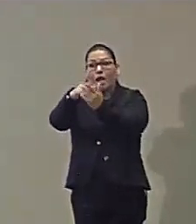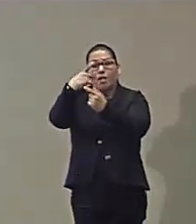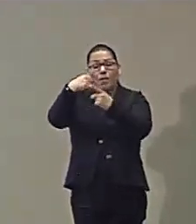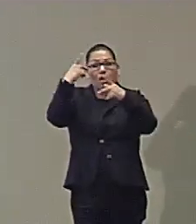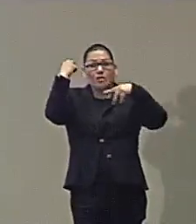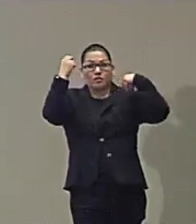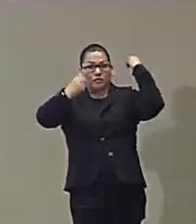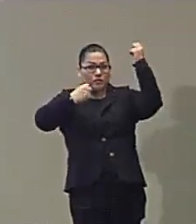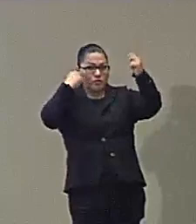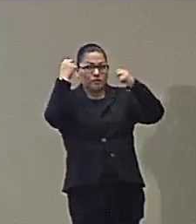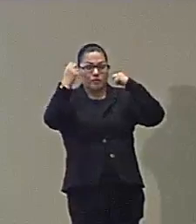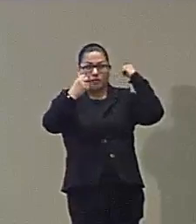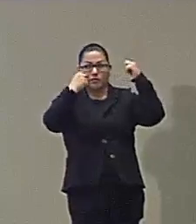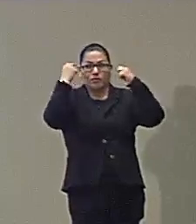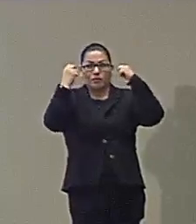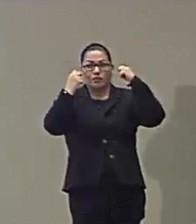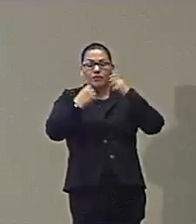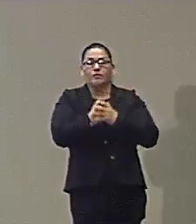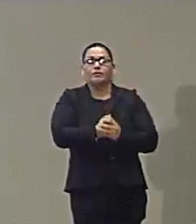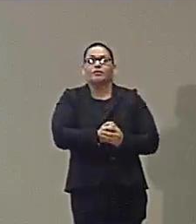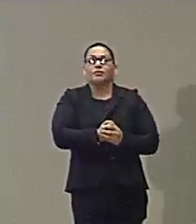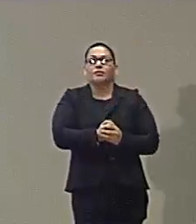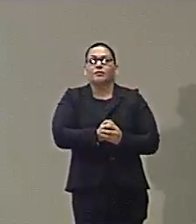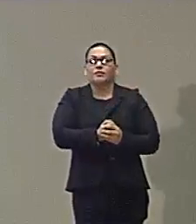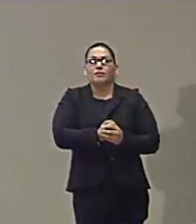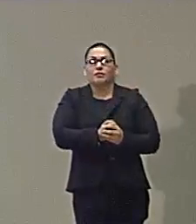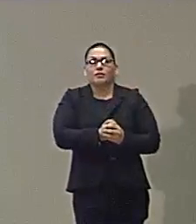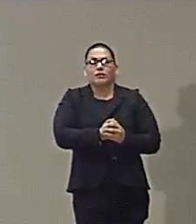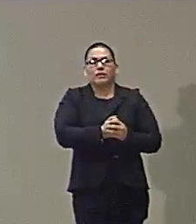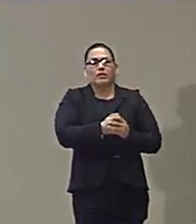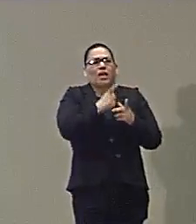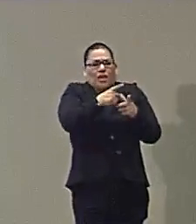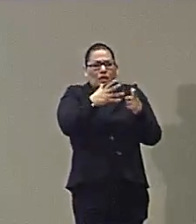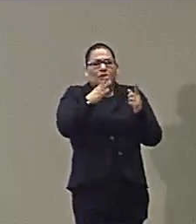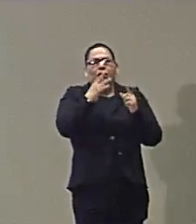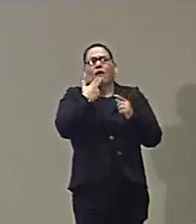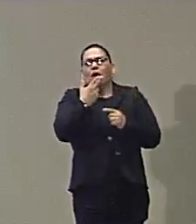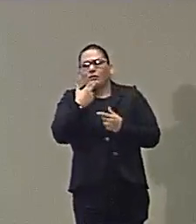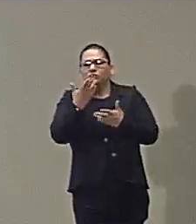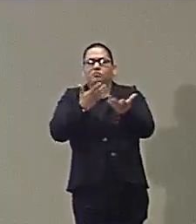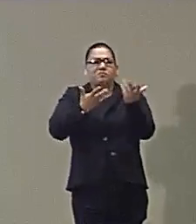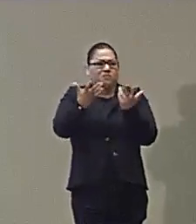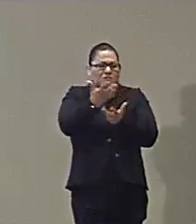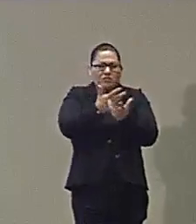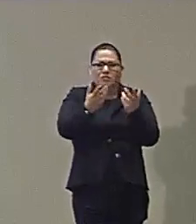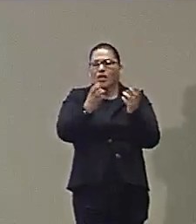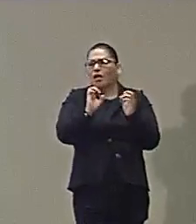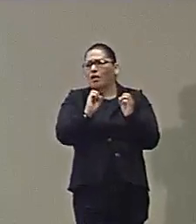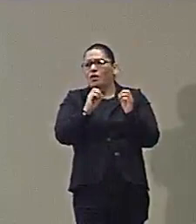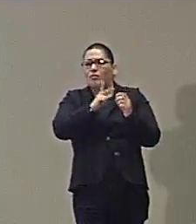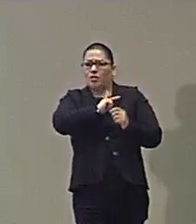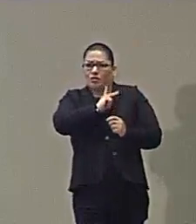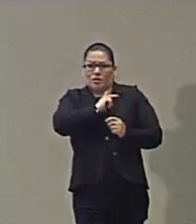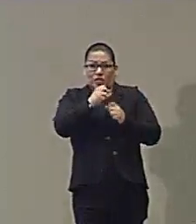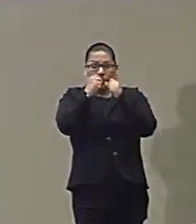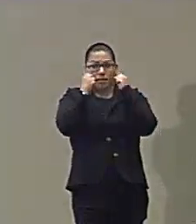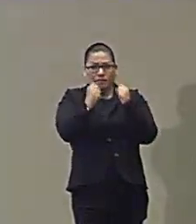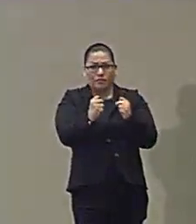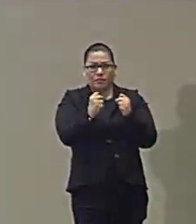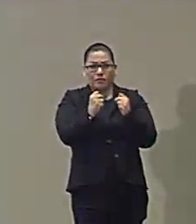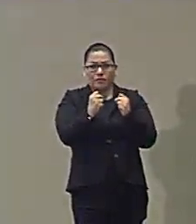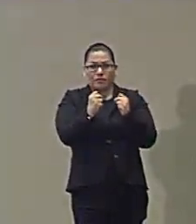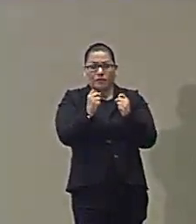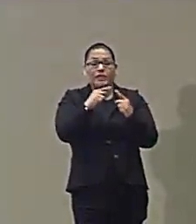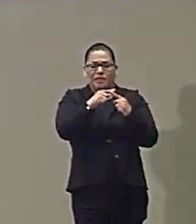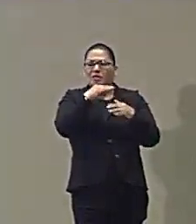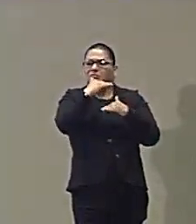turistas a la manera de concentración de servicios para la propia seguridad y yo creo que ahí vamos a